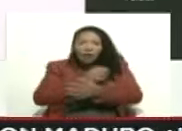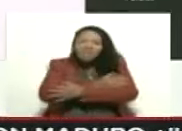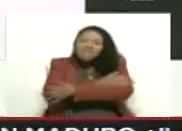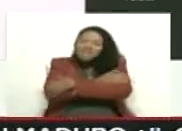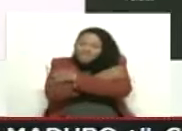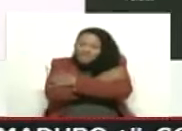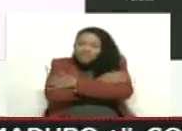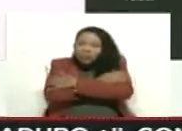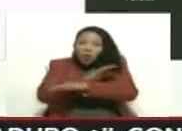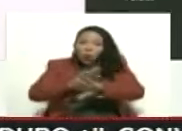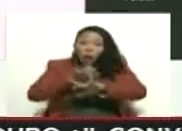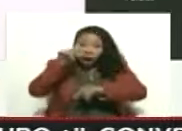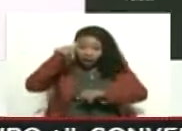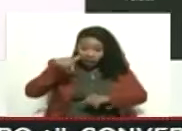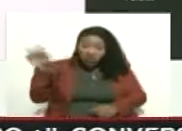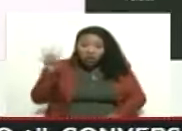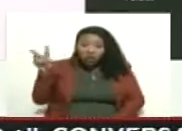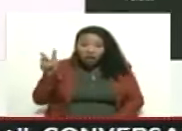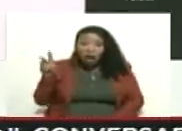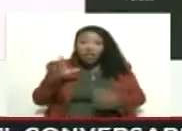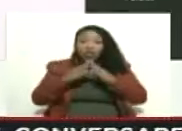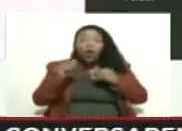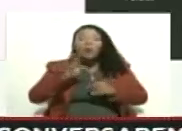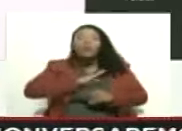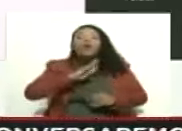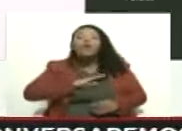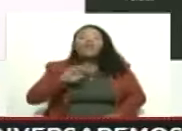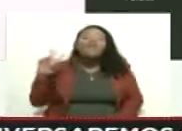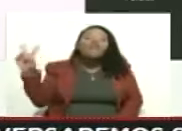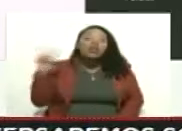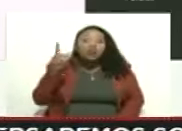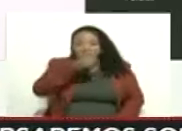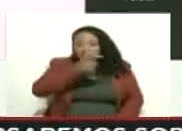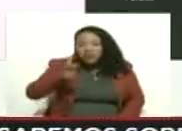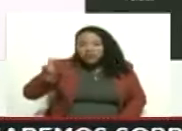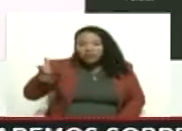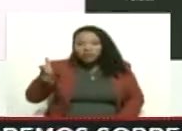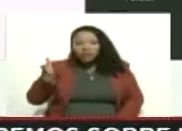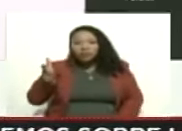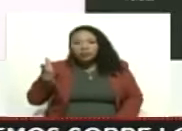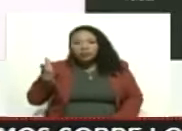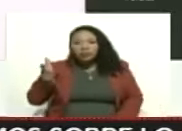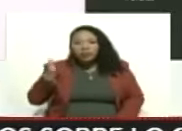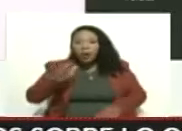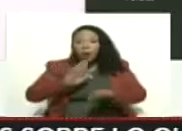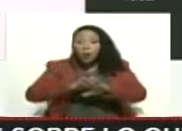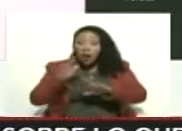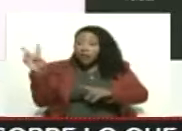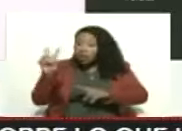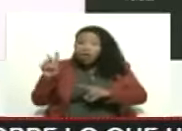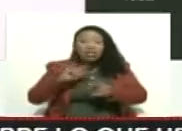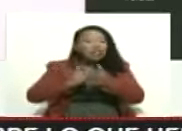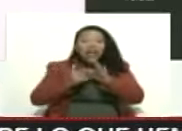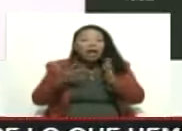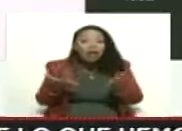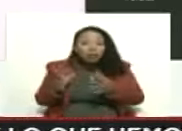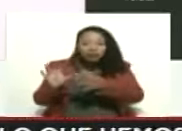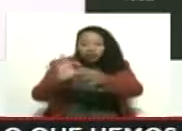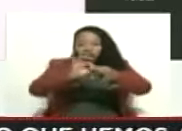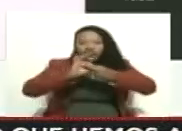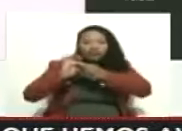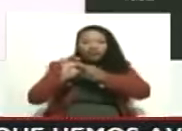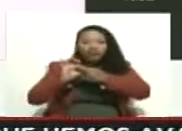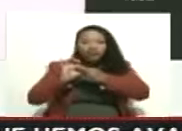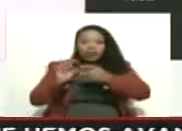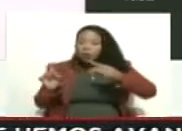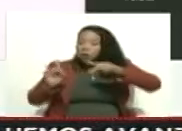Esta es la Venezuela de todos los venezolanos est es la Venezuela que nos une que nos